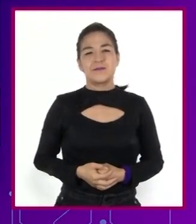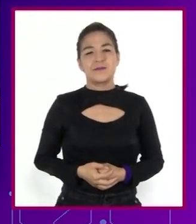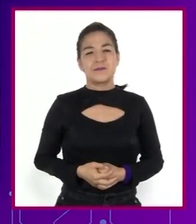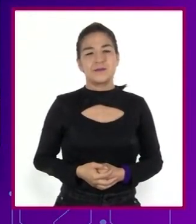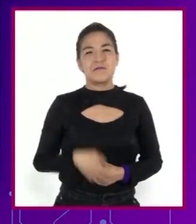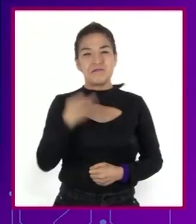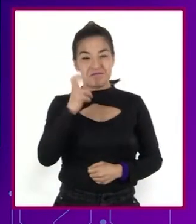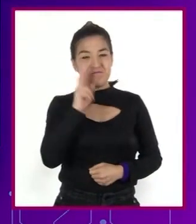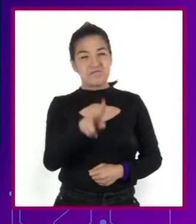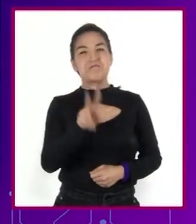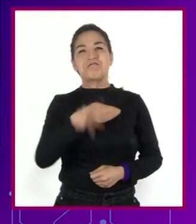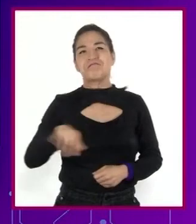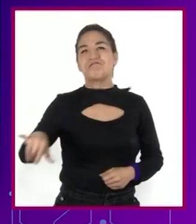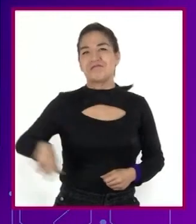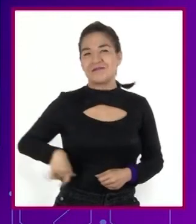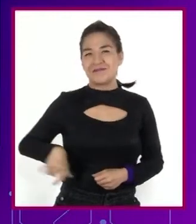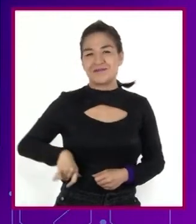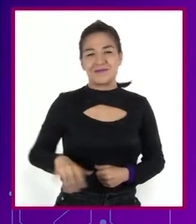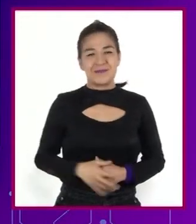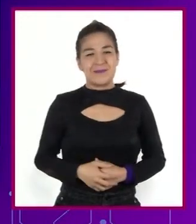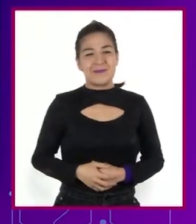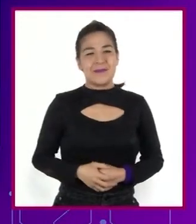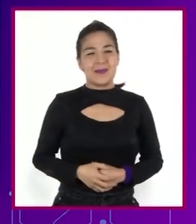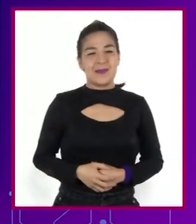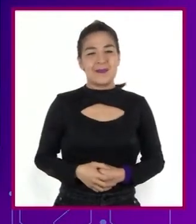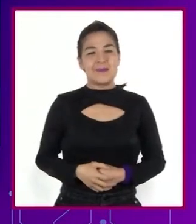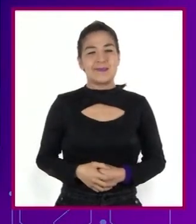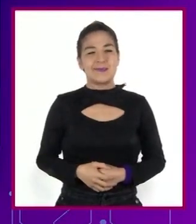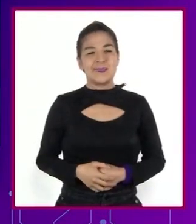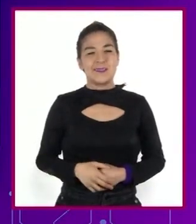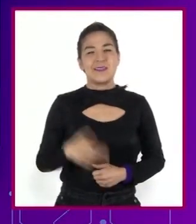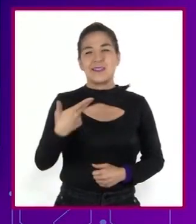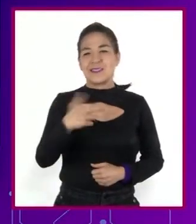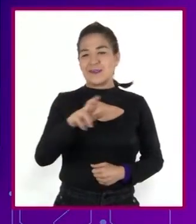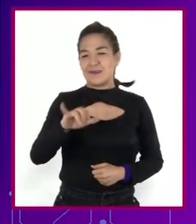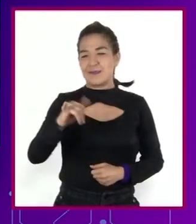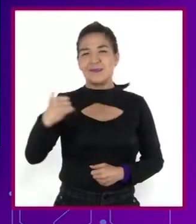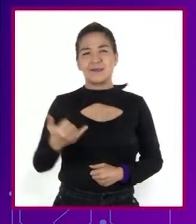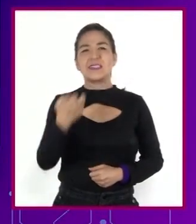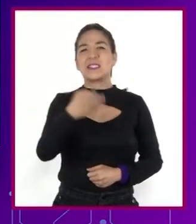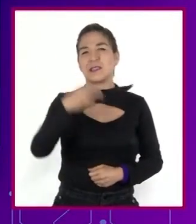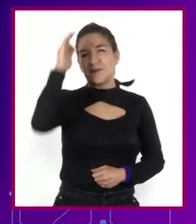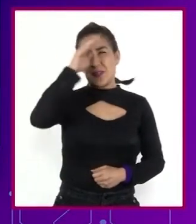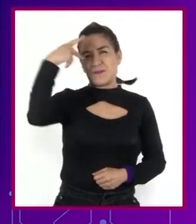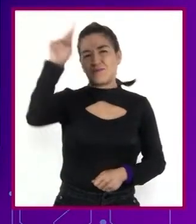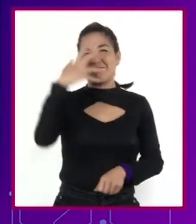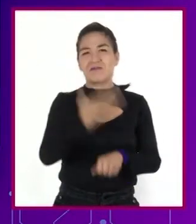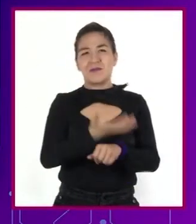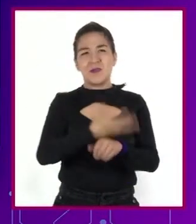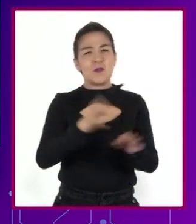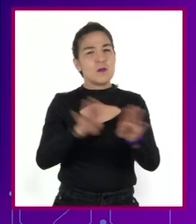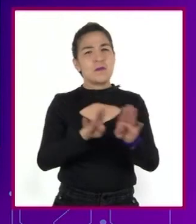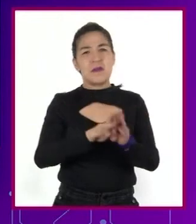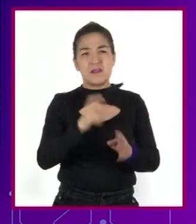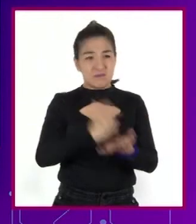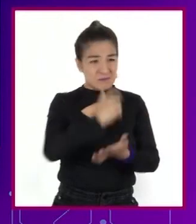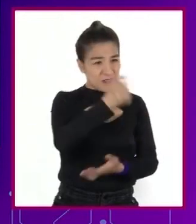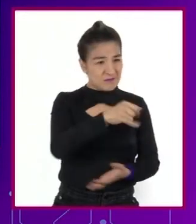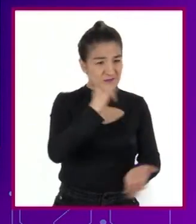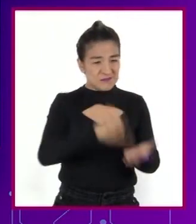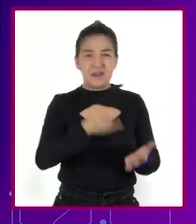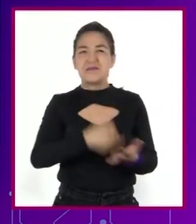Esto se ve interesante. Henry David Thoreau, filósofo estadounidense, se opuso a pagar un impuesto